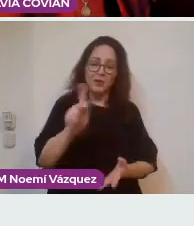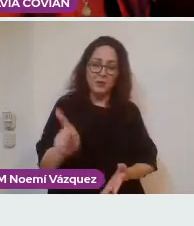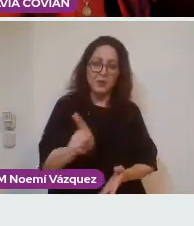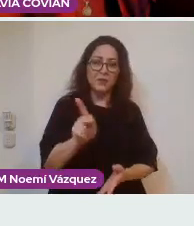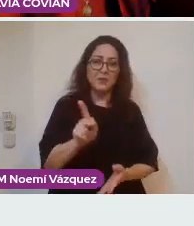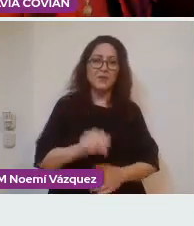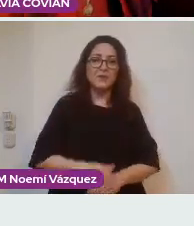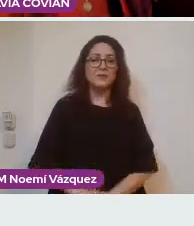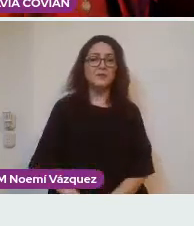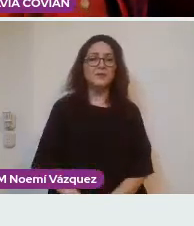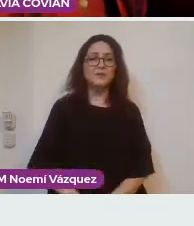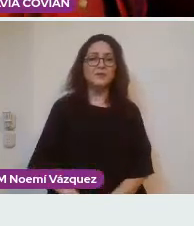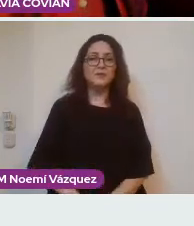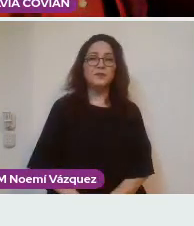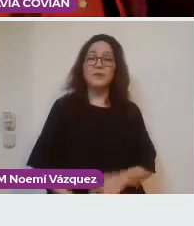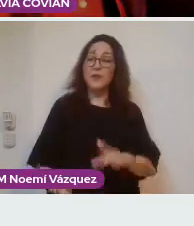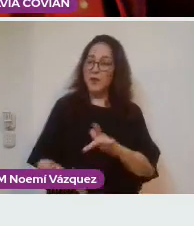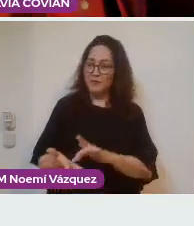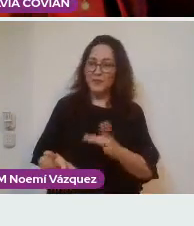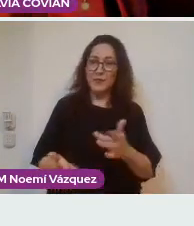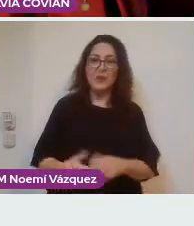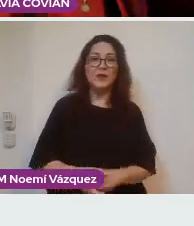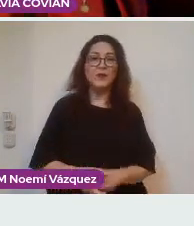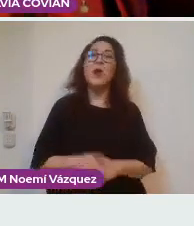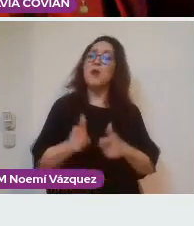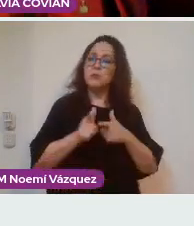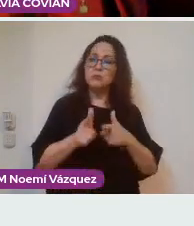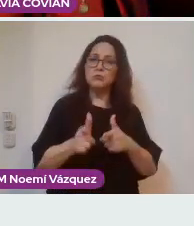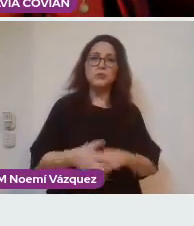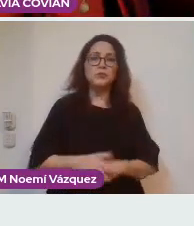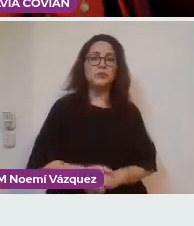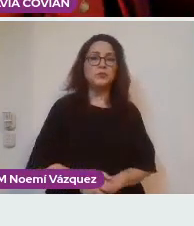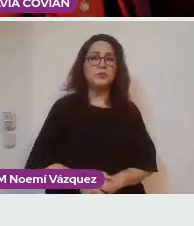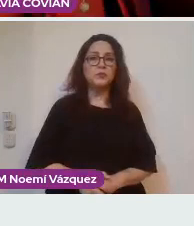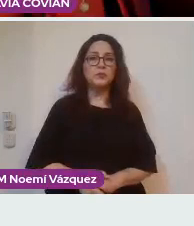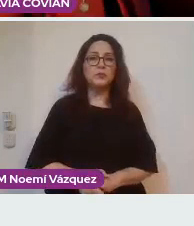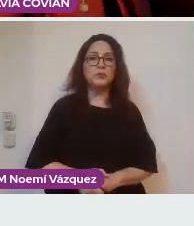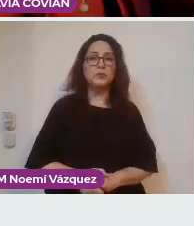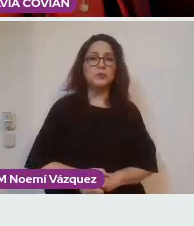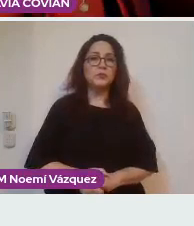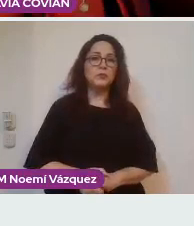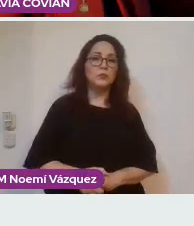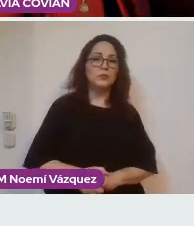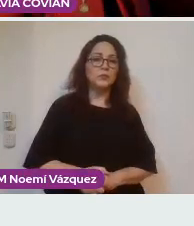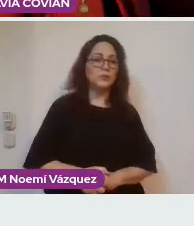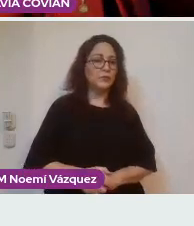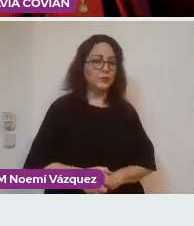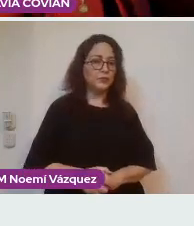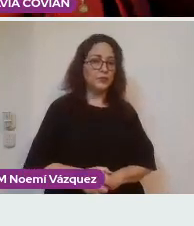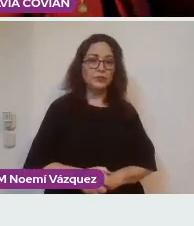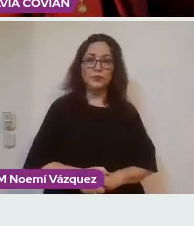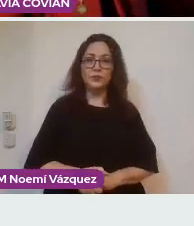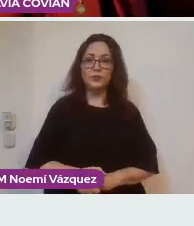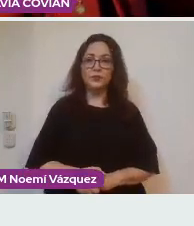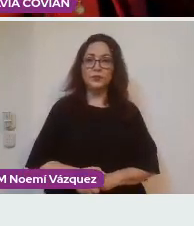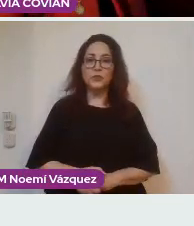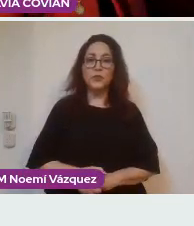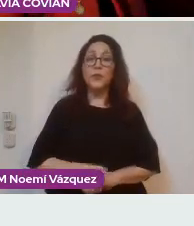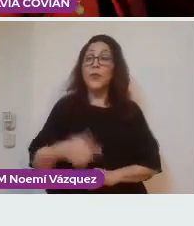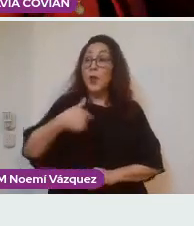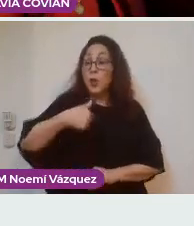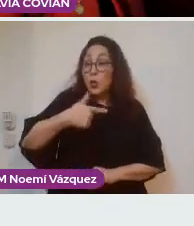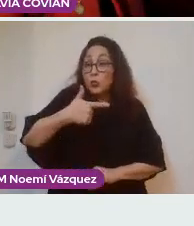de depresión. Principalmente hay depresión atrás de estos padecimientos, pero van acompañadas de muchas otras emociones